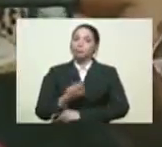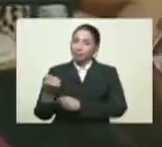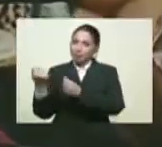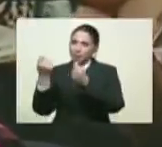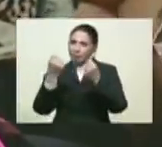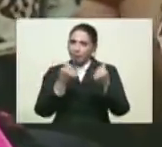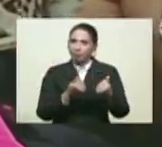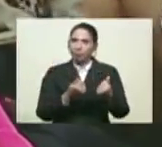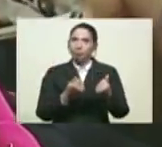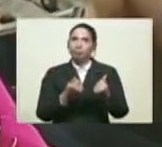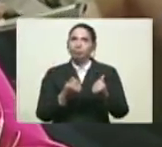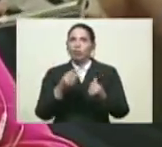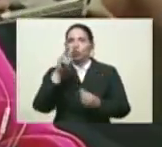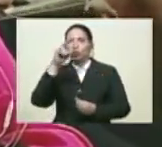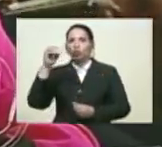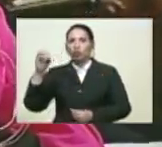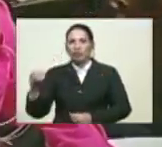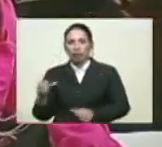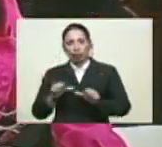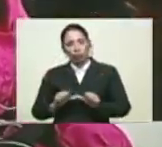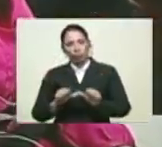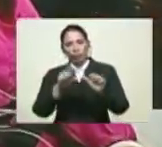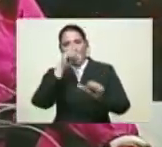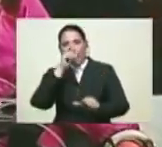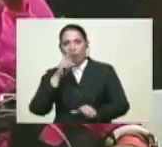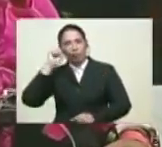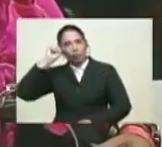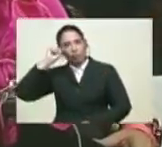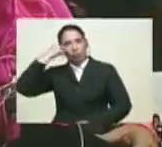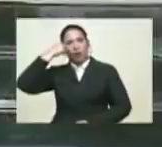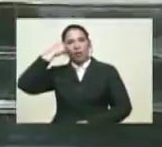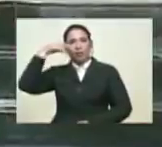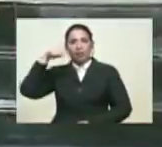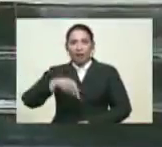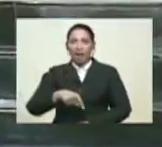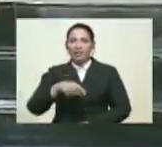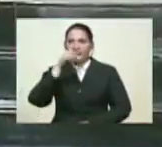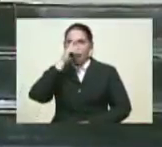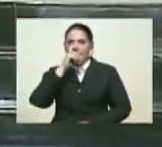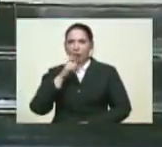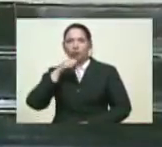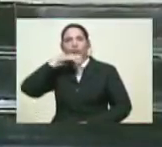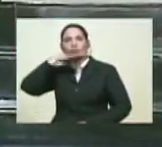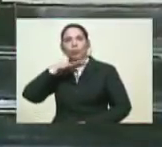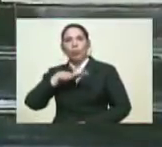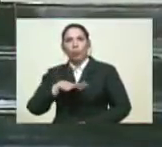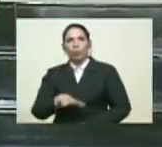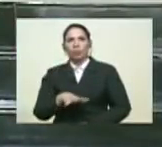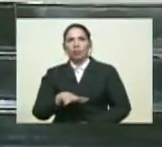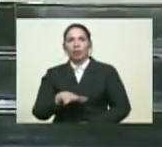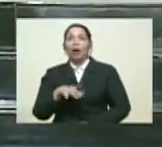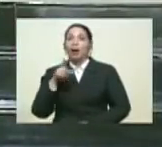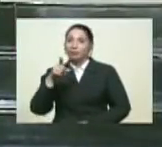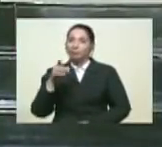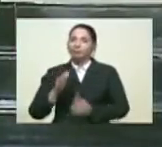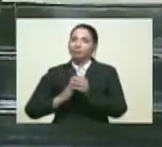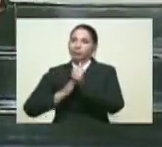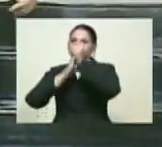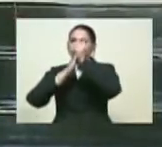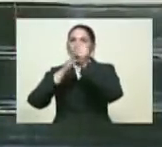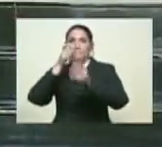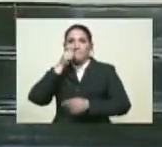que dentro de 200 años se recuerde esta época histórica como una época heroica donde un pueblo se